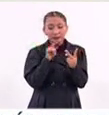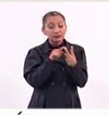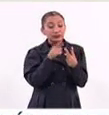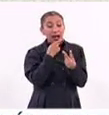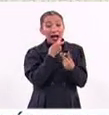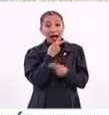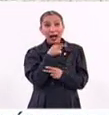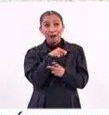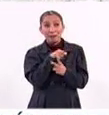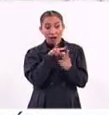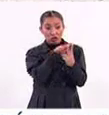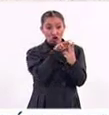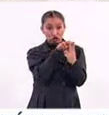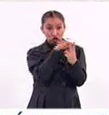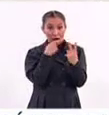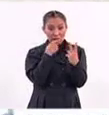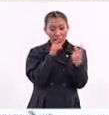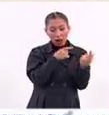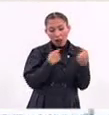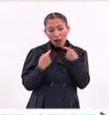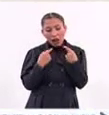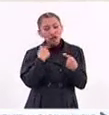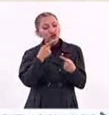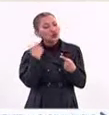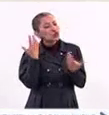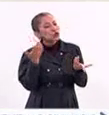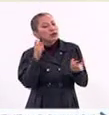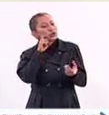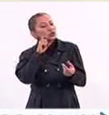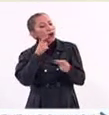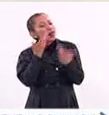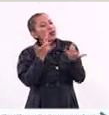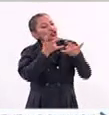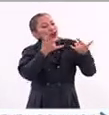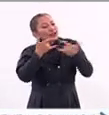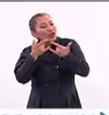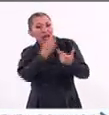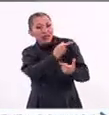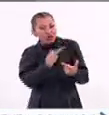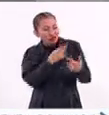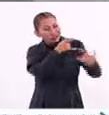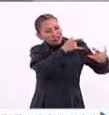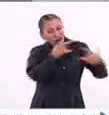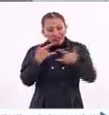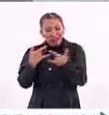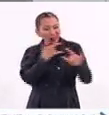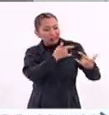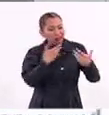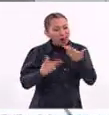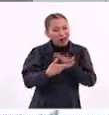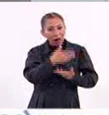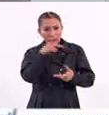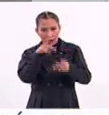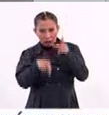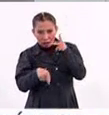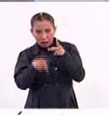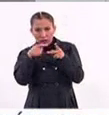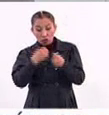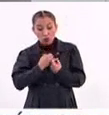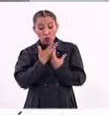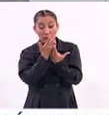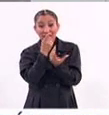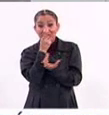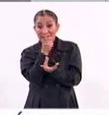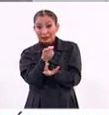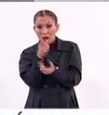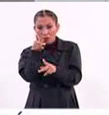empiezan a hablar entre las dos de todas sus aventuras sexuales, y muy cortadas, es un poema que él